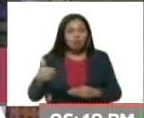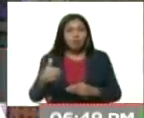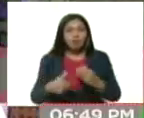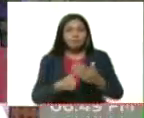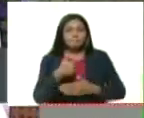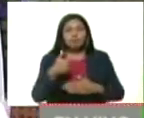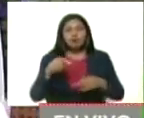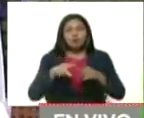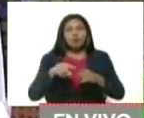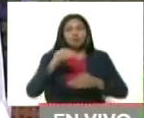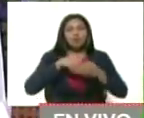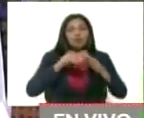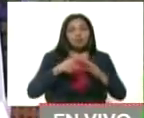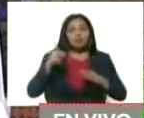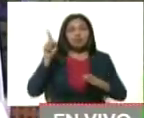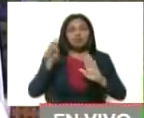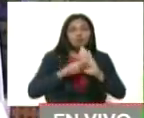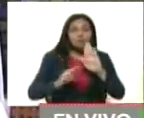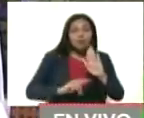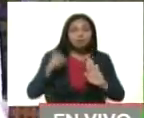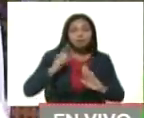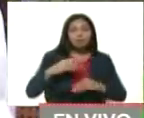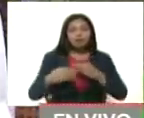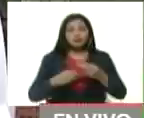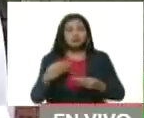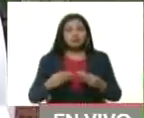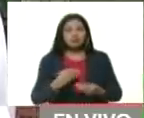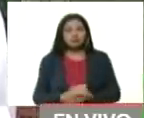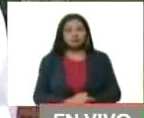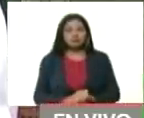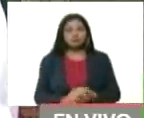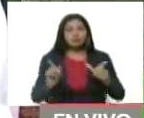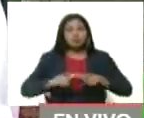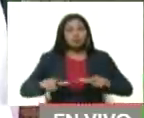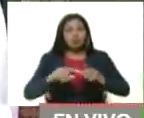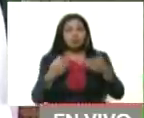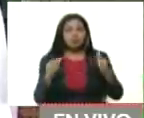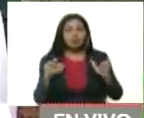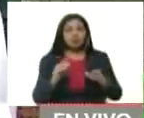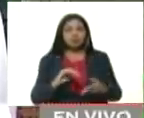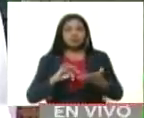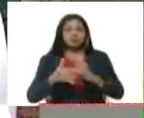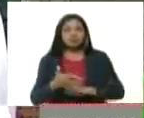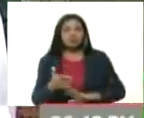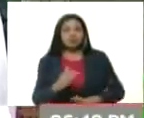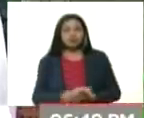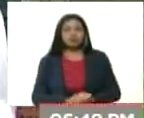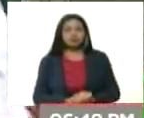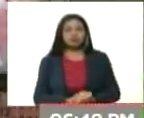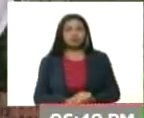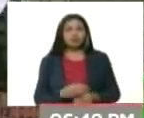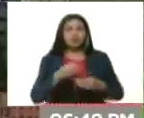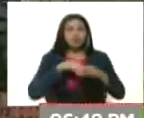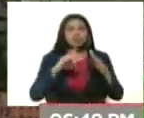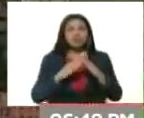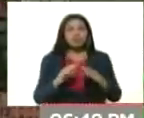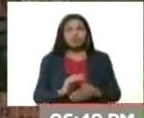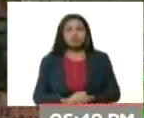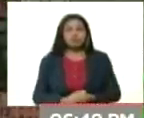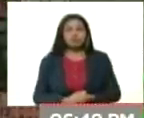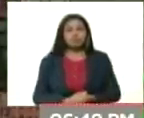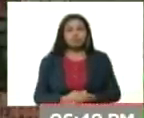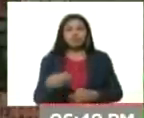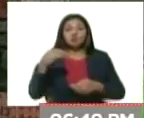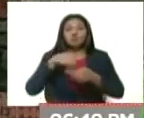de las cuarentenas que tienen que cumplir en esas zonas dispuestas para esa cuarentena.